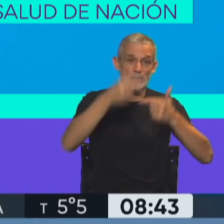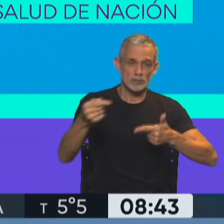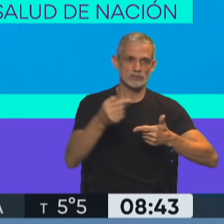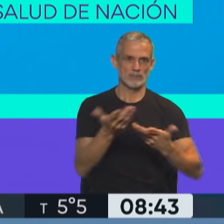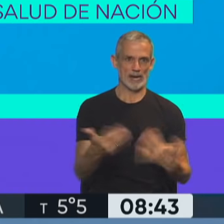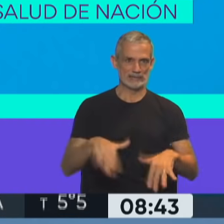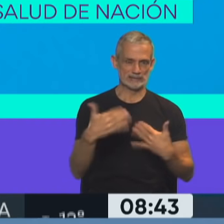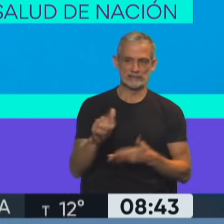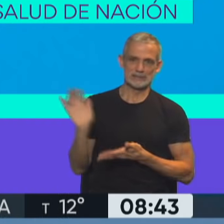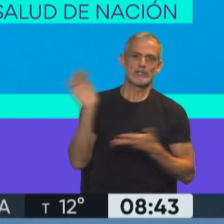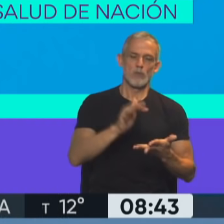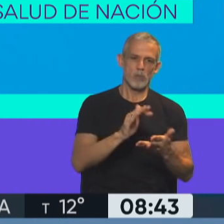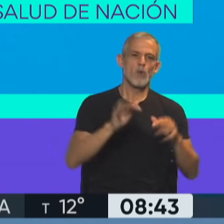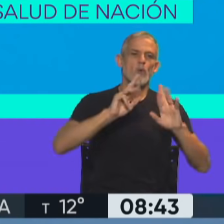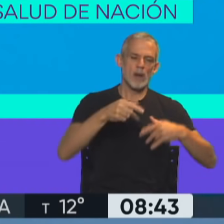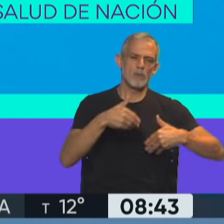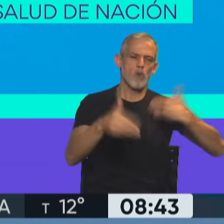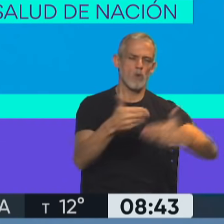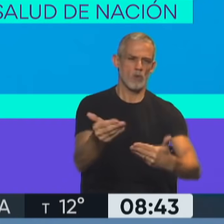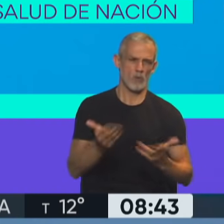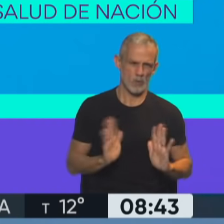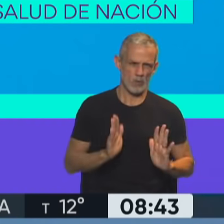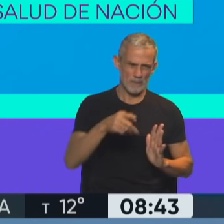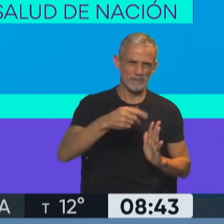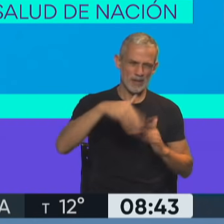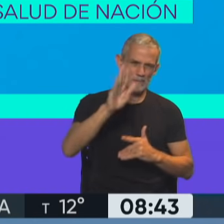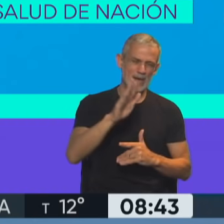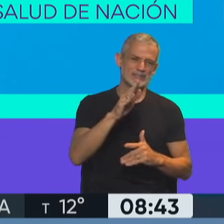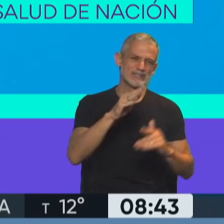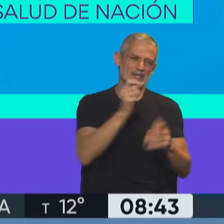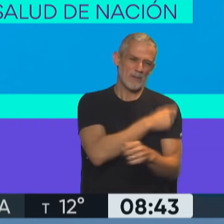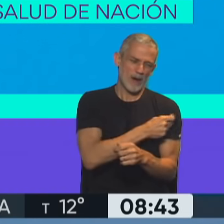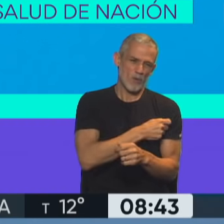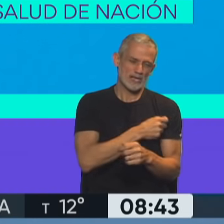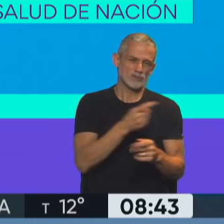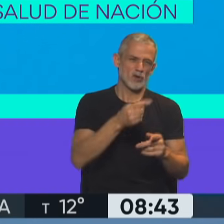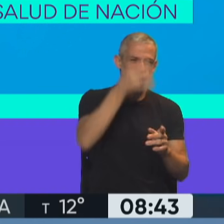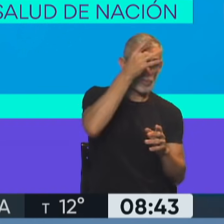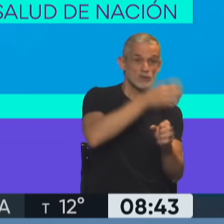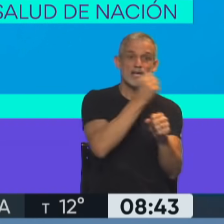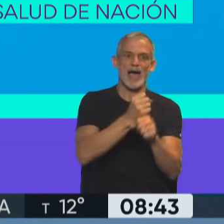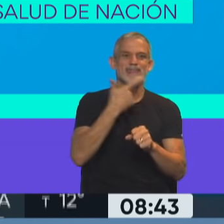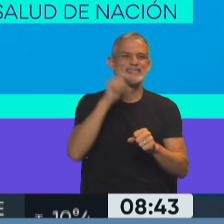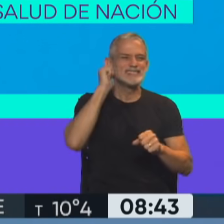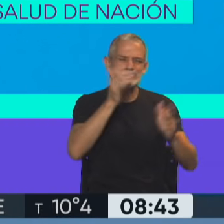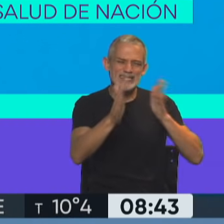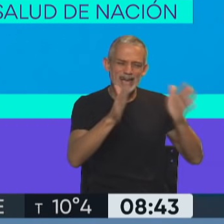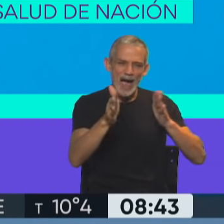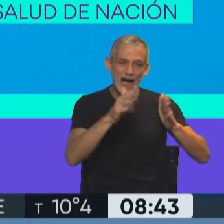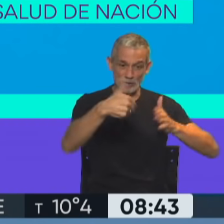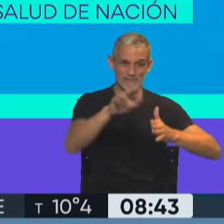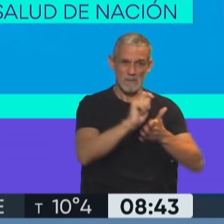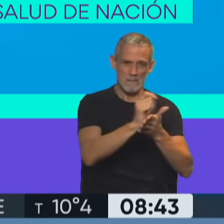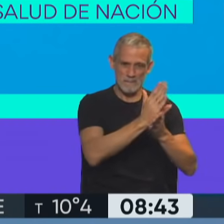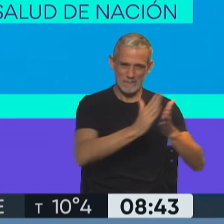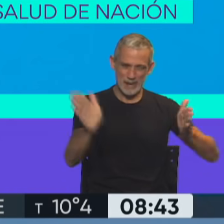que va a permitir escalar rápidamente y prioritariamente la vacunación entre 12 y 17 años en los próximos